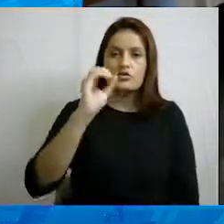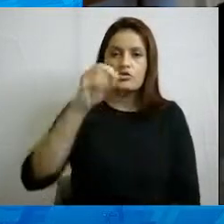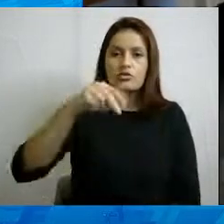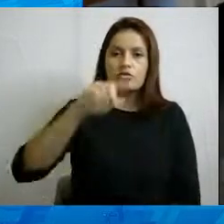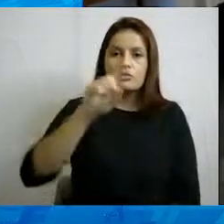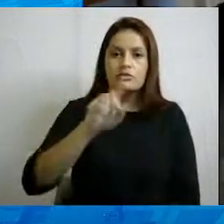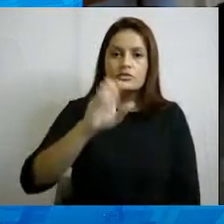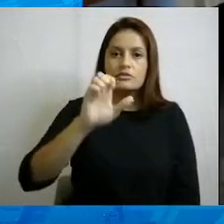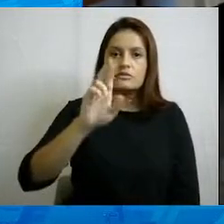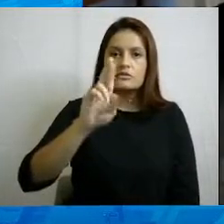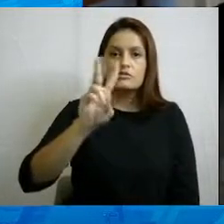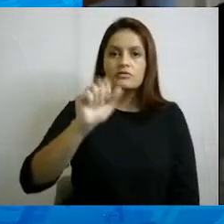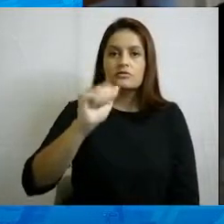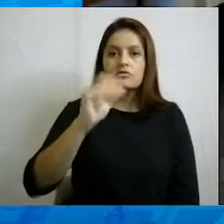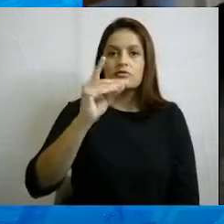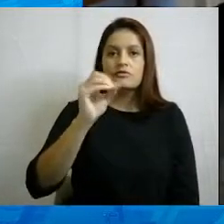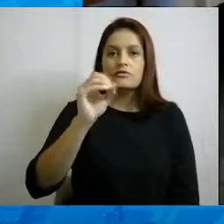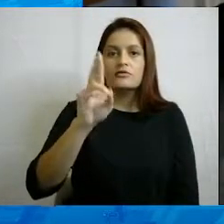raíces.